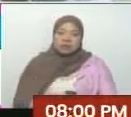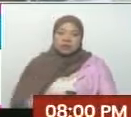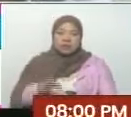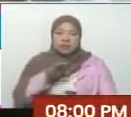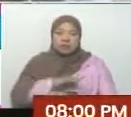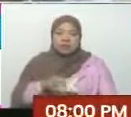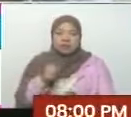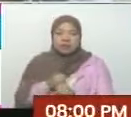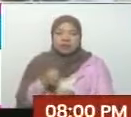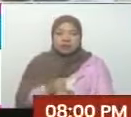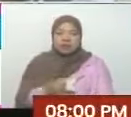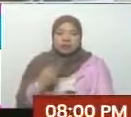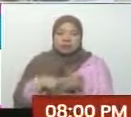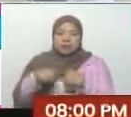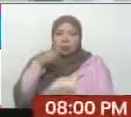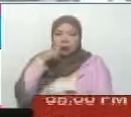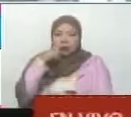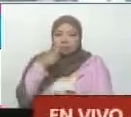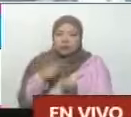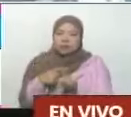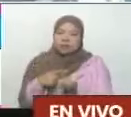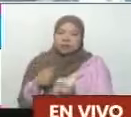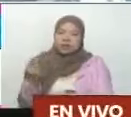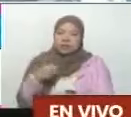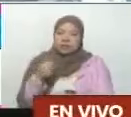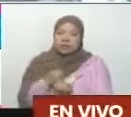línea BENAP, la línea 58.